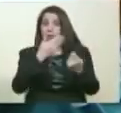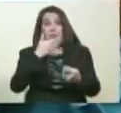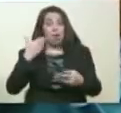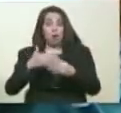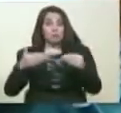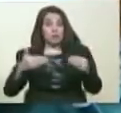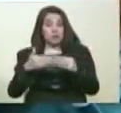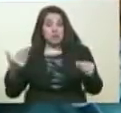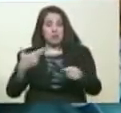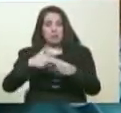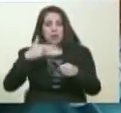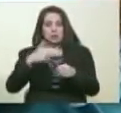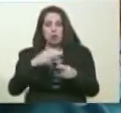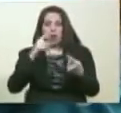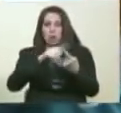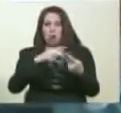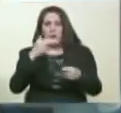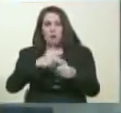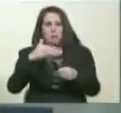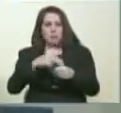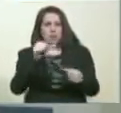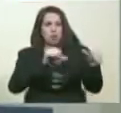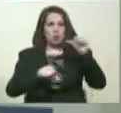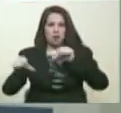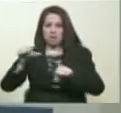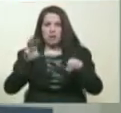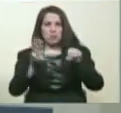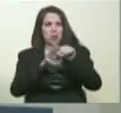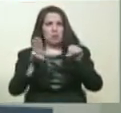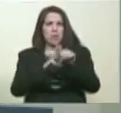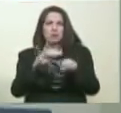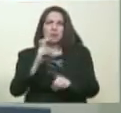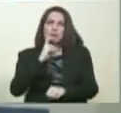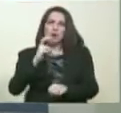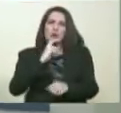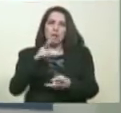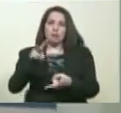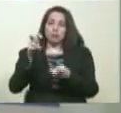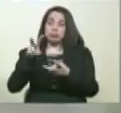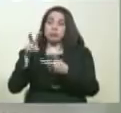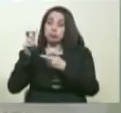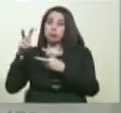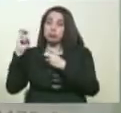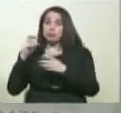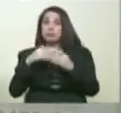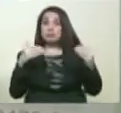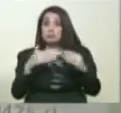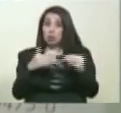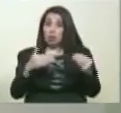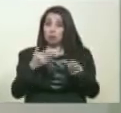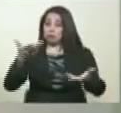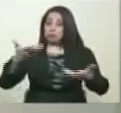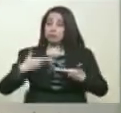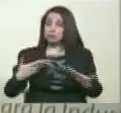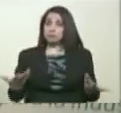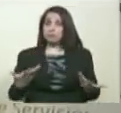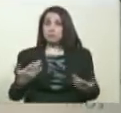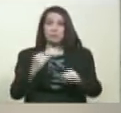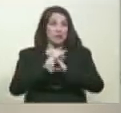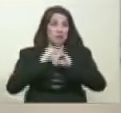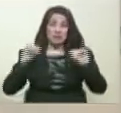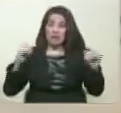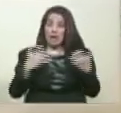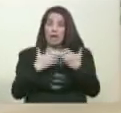por petróleo, por petroquímica, por el petro, por oro, las divisas que el país necesita, y nos quitemos de encima la